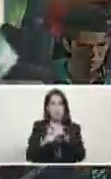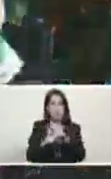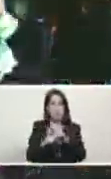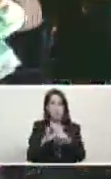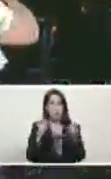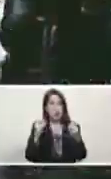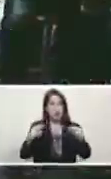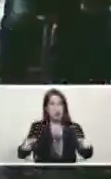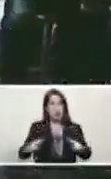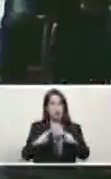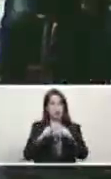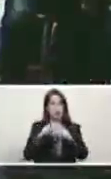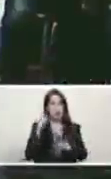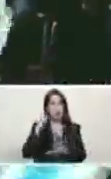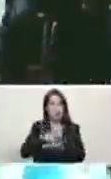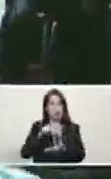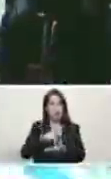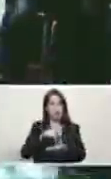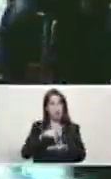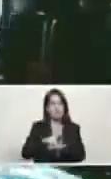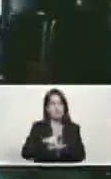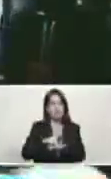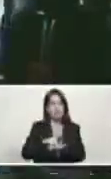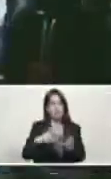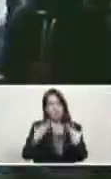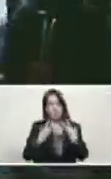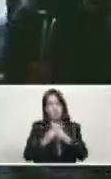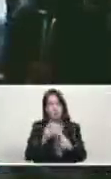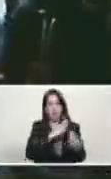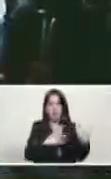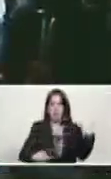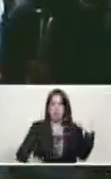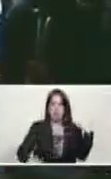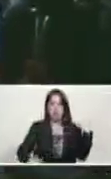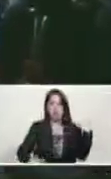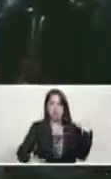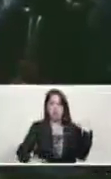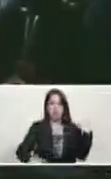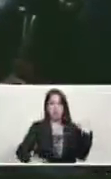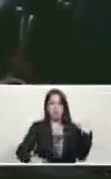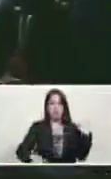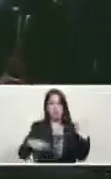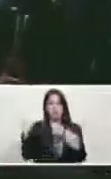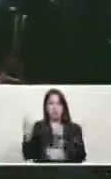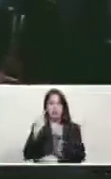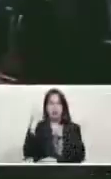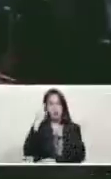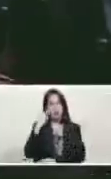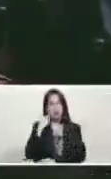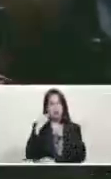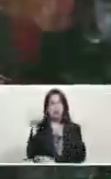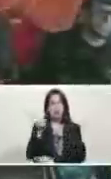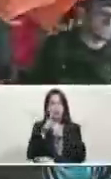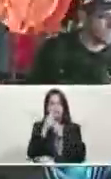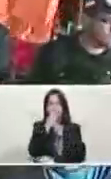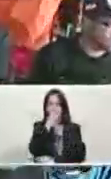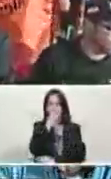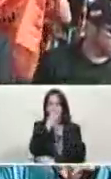encuentro y participación con el presidente constitucional de la república bolivariana de venezuela